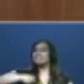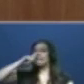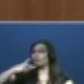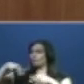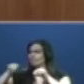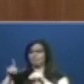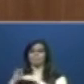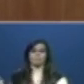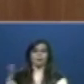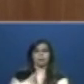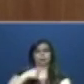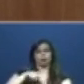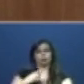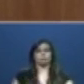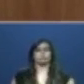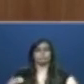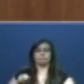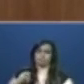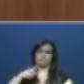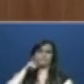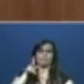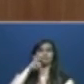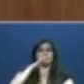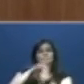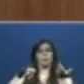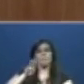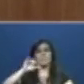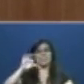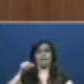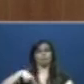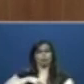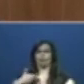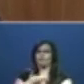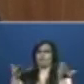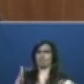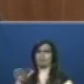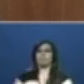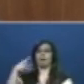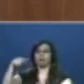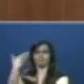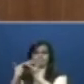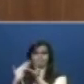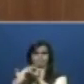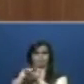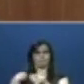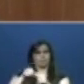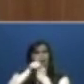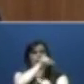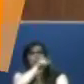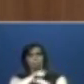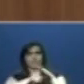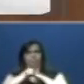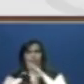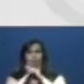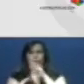hará público un nuevo informe pisa y Y tenemos una seria confianza en que confirme la buena tendencia marcada por los anteriores